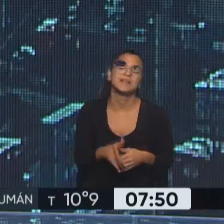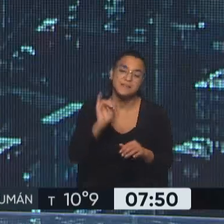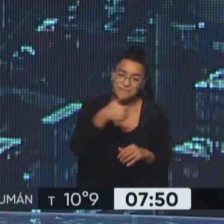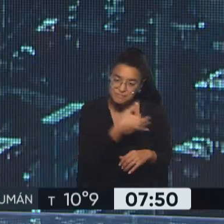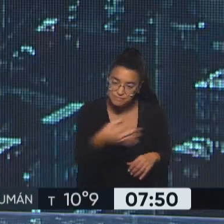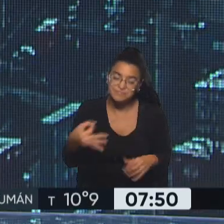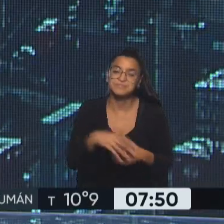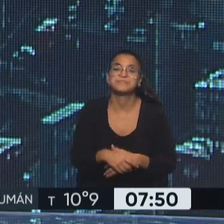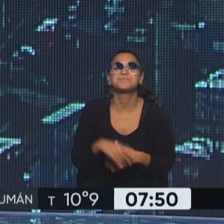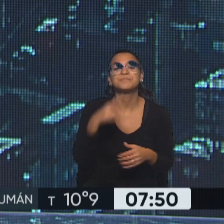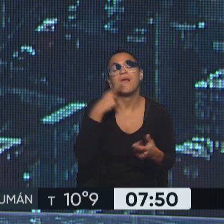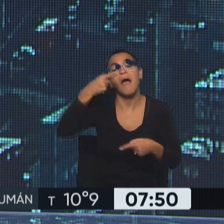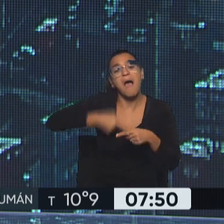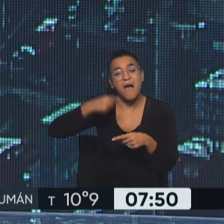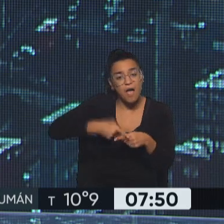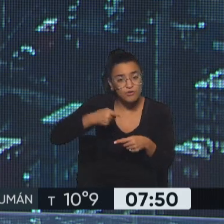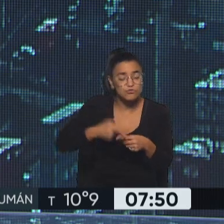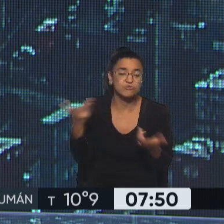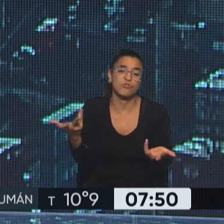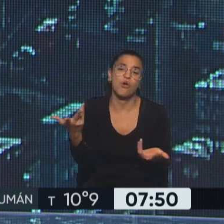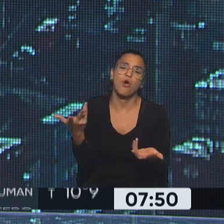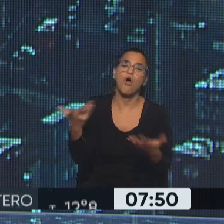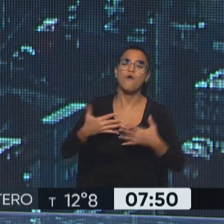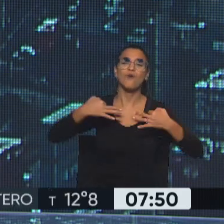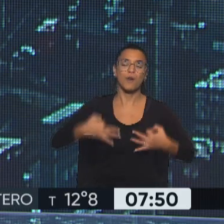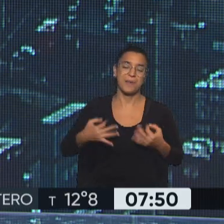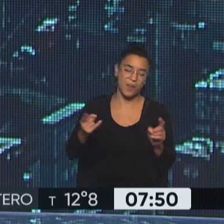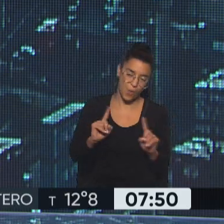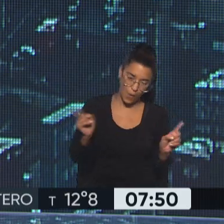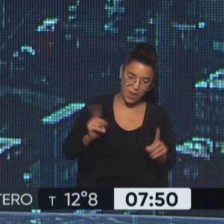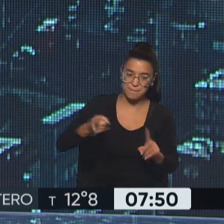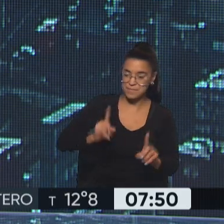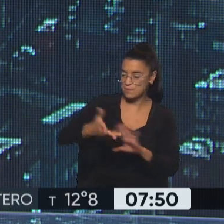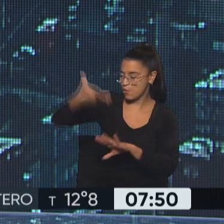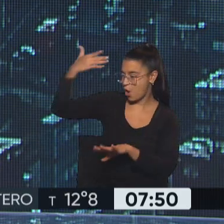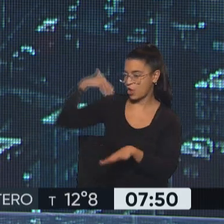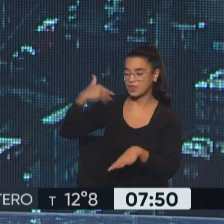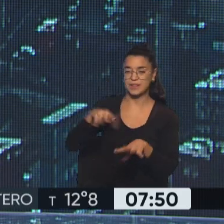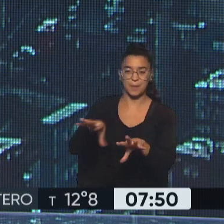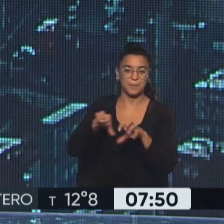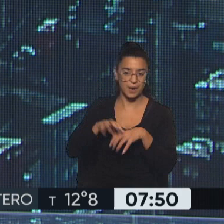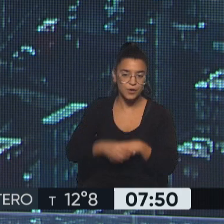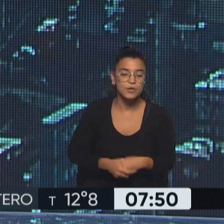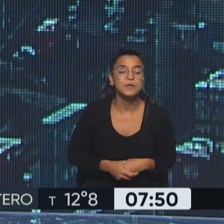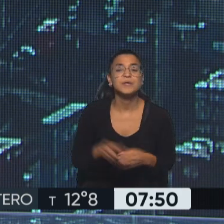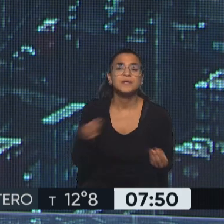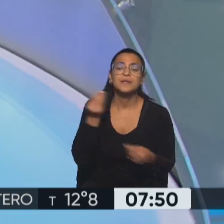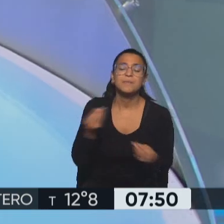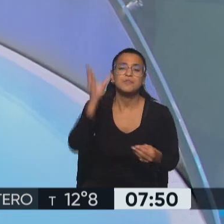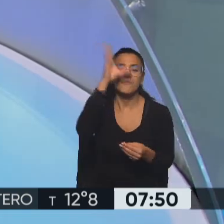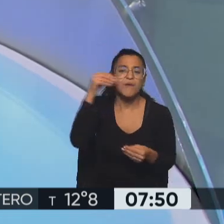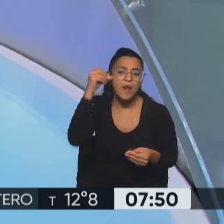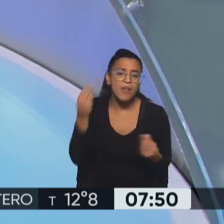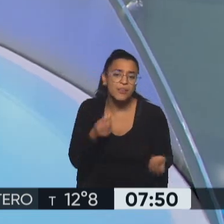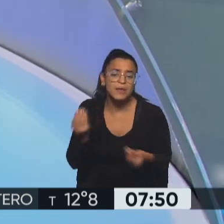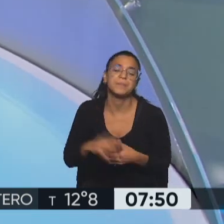animó en un acto que fue mucho más informal de lo que venía sucediendo desde muy temprano a la mañana y que pasó con cristina fernández de